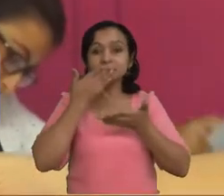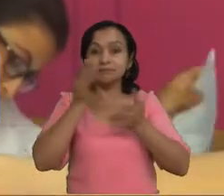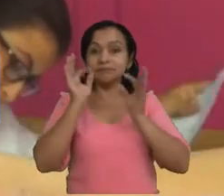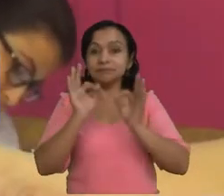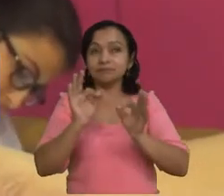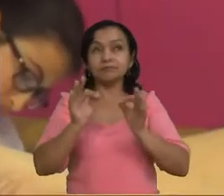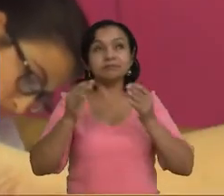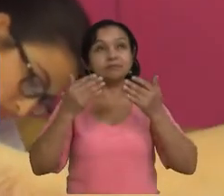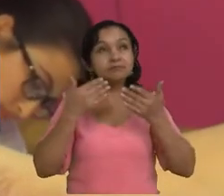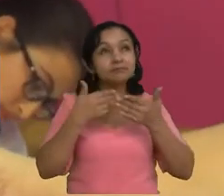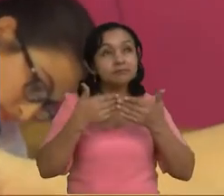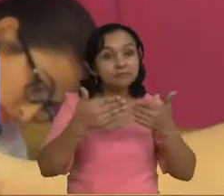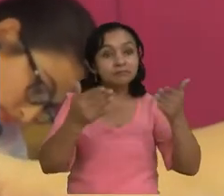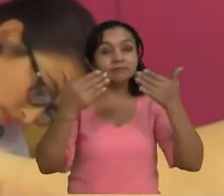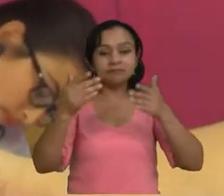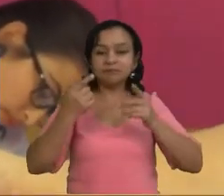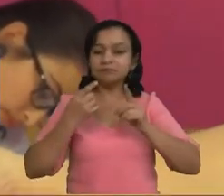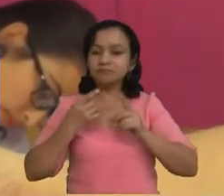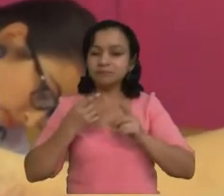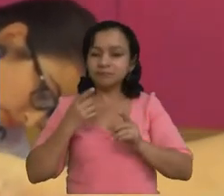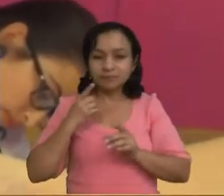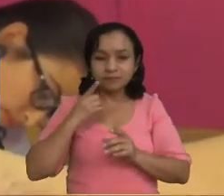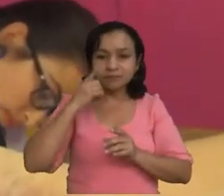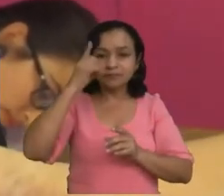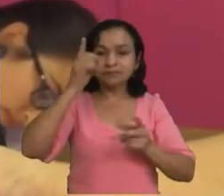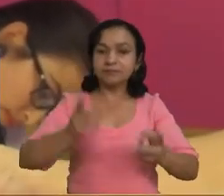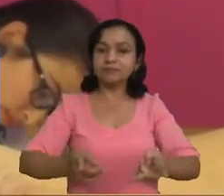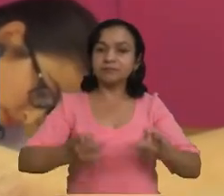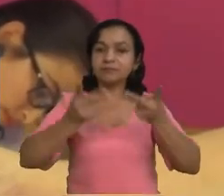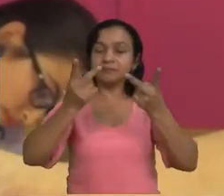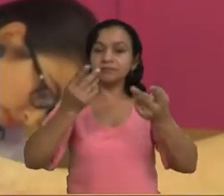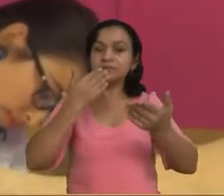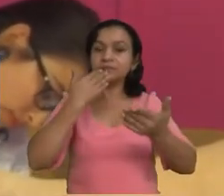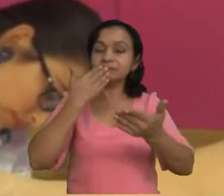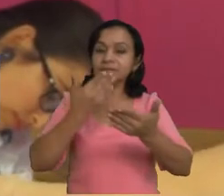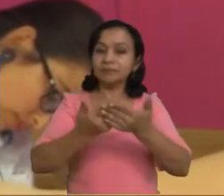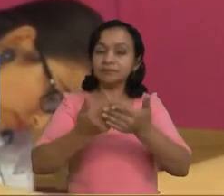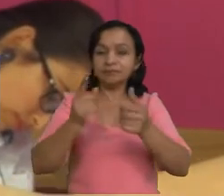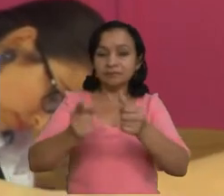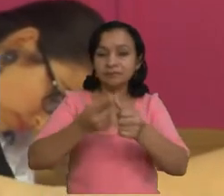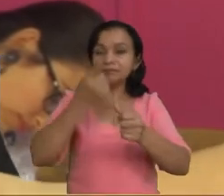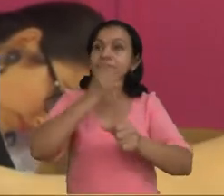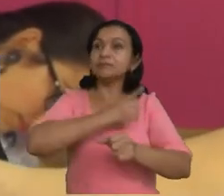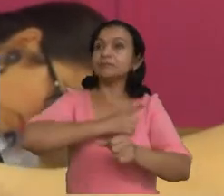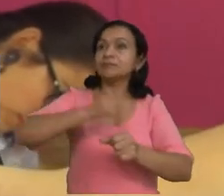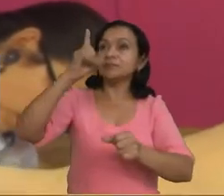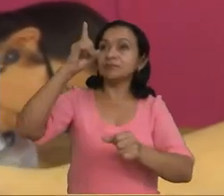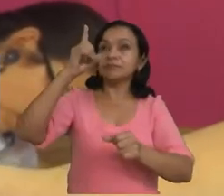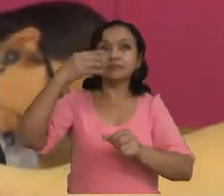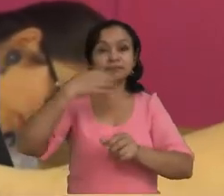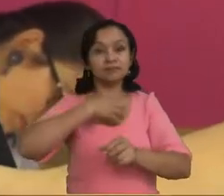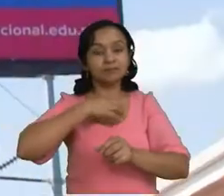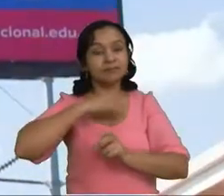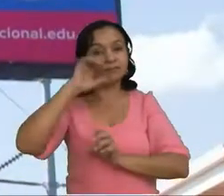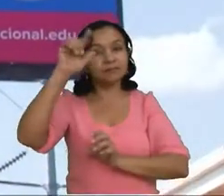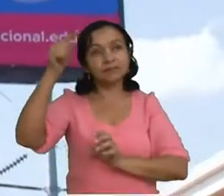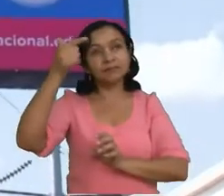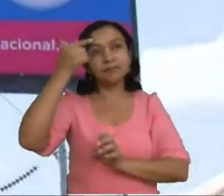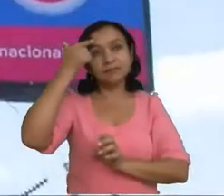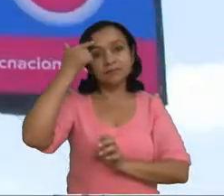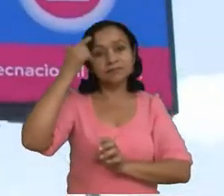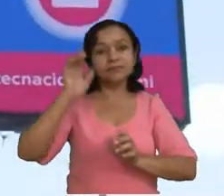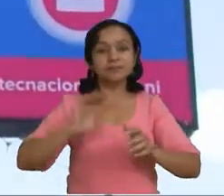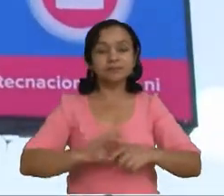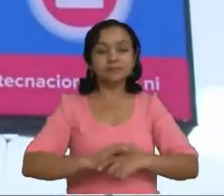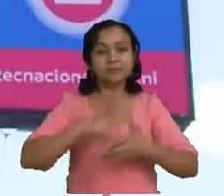muchas oportunidades para salir adelante. Y gracias primeramente a Dios y después a nuestro gobierno.